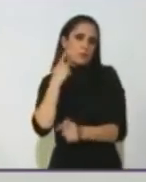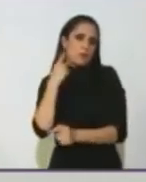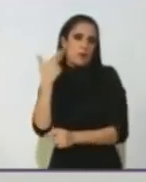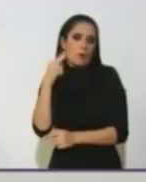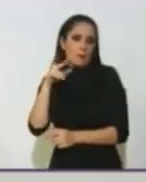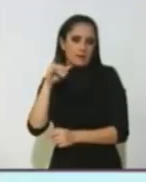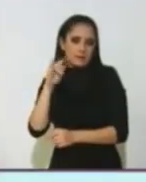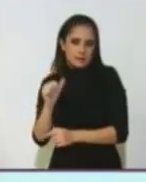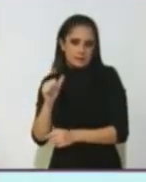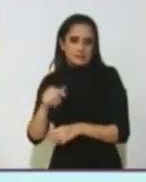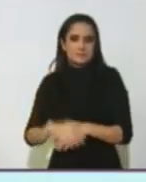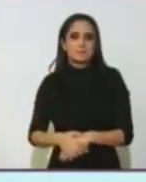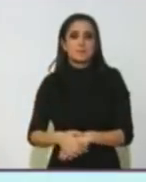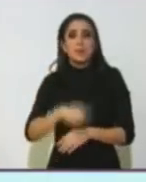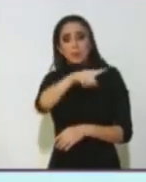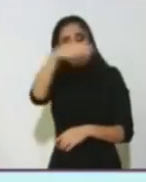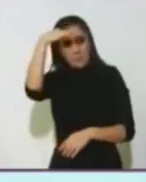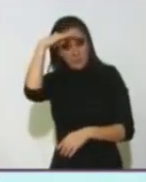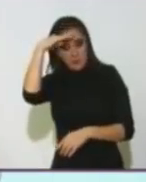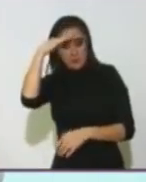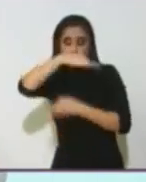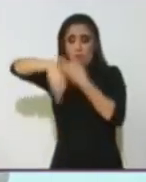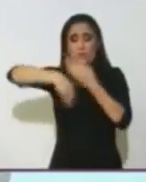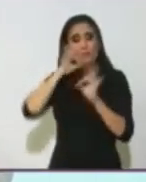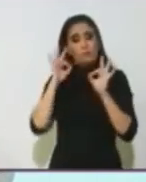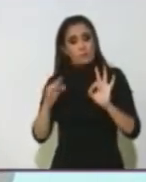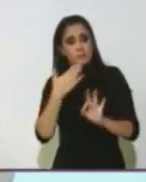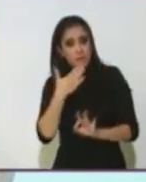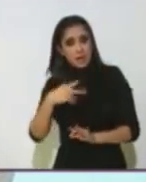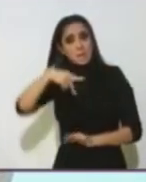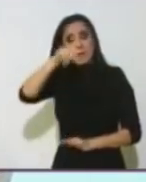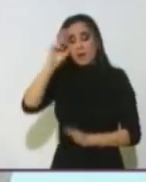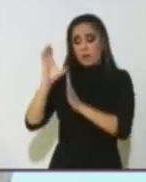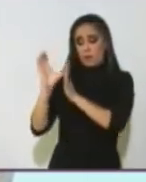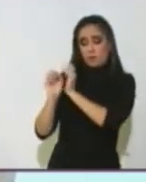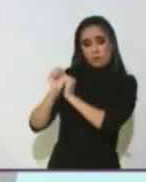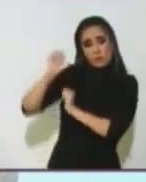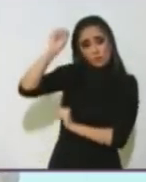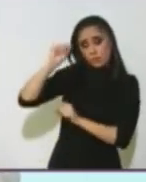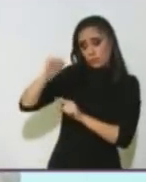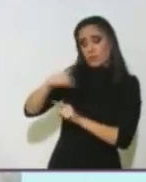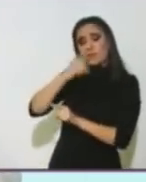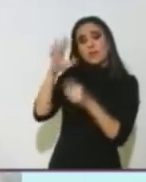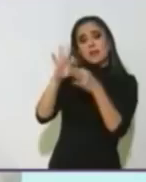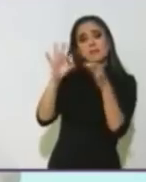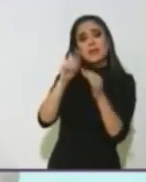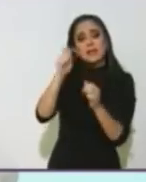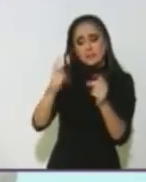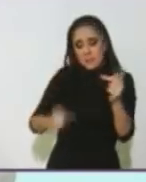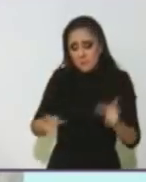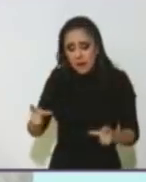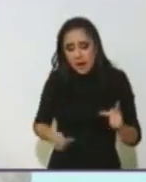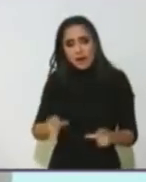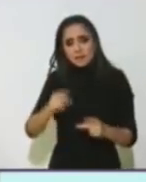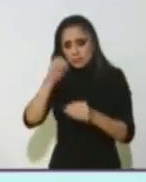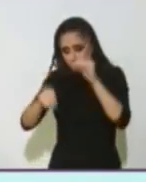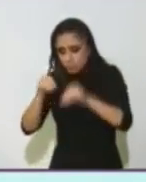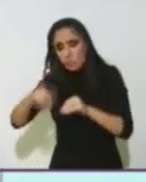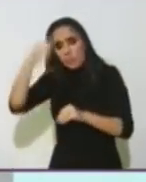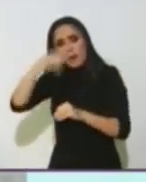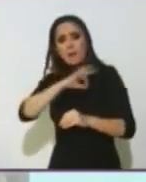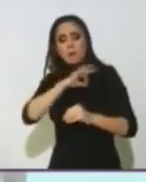este primer templo es de que todo ha pensado pero la constitución ya habla del instituto de planeación democrática que requiere